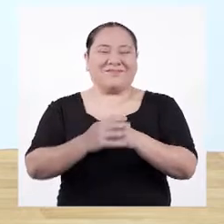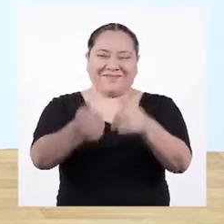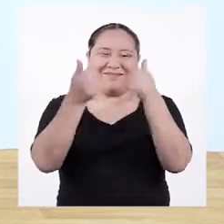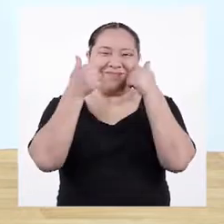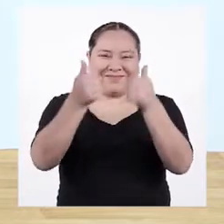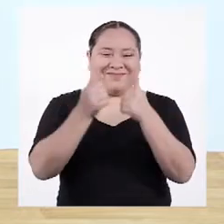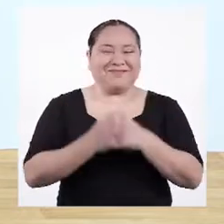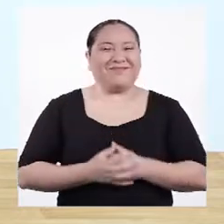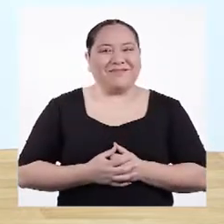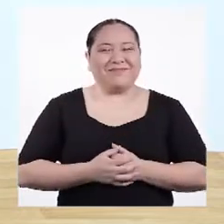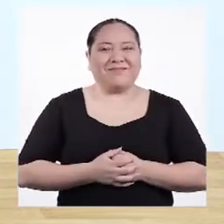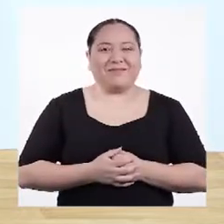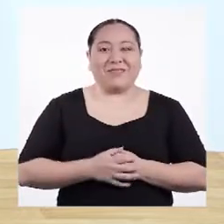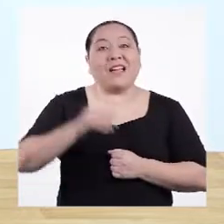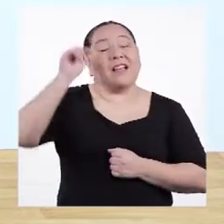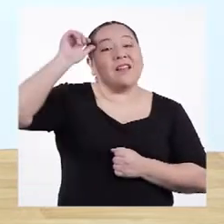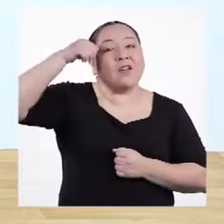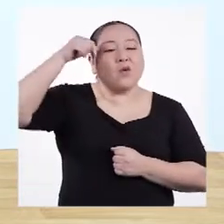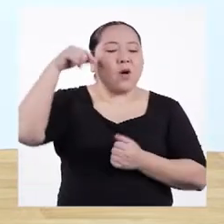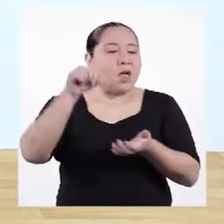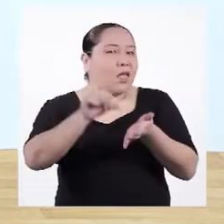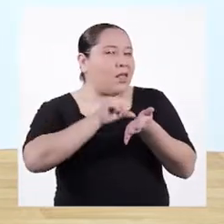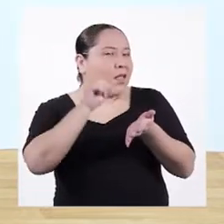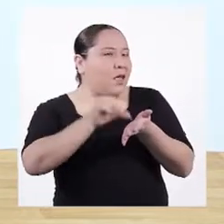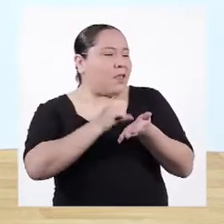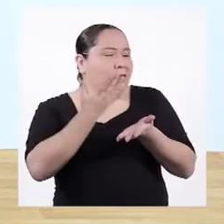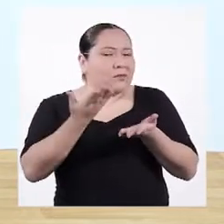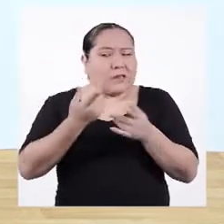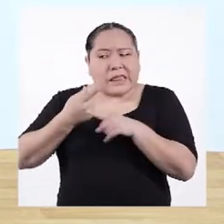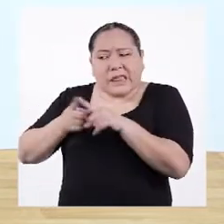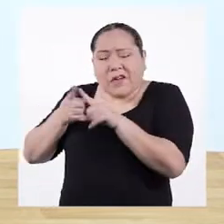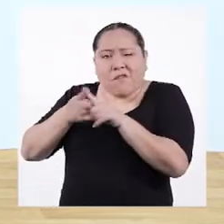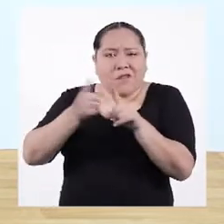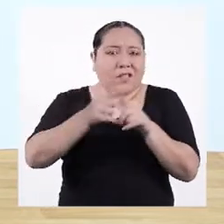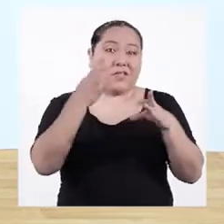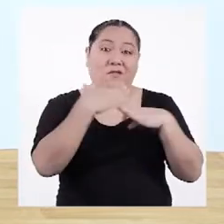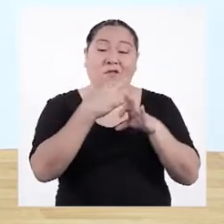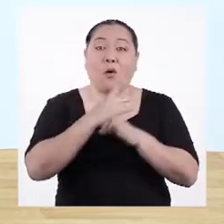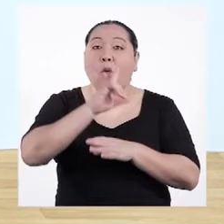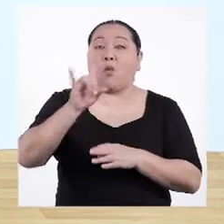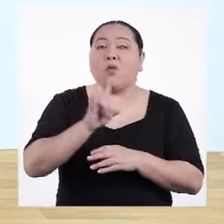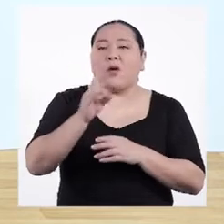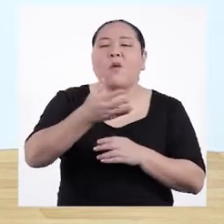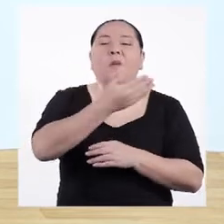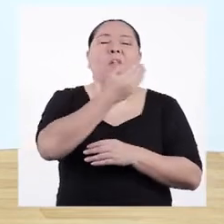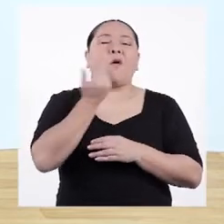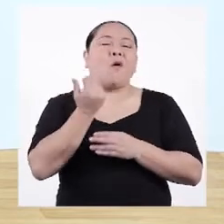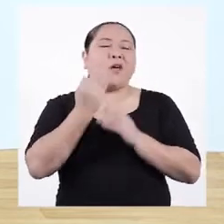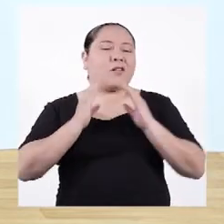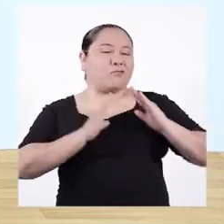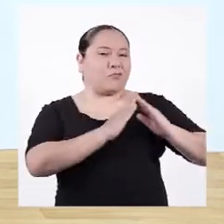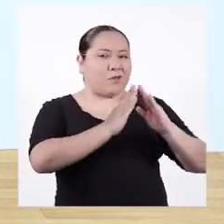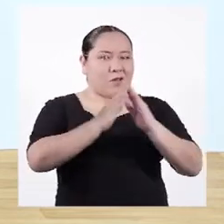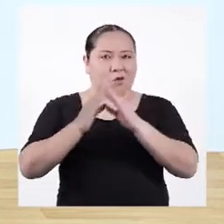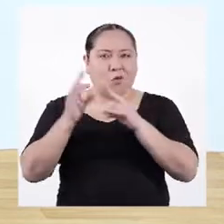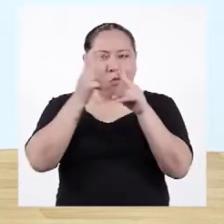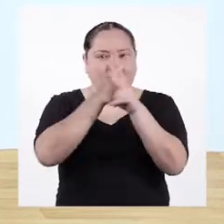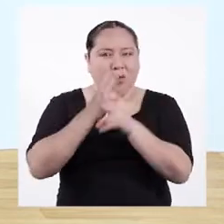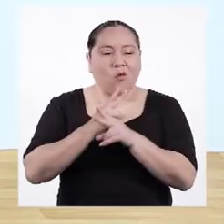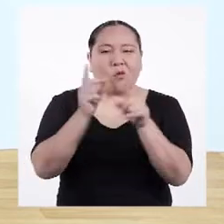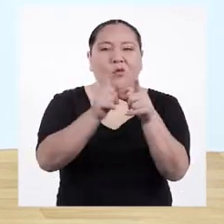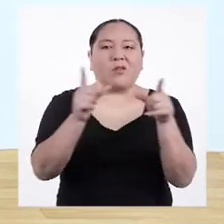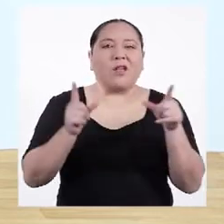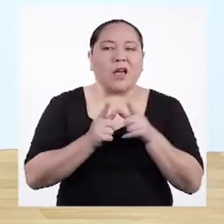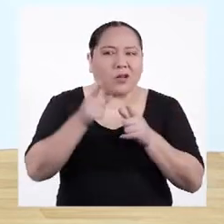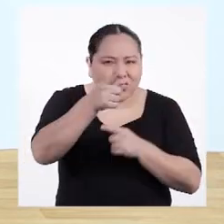Eso es, muy bien. Recuerden que el arte viene de distintas maneras y podemos usarlo para mejorar nuestro barrio y cuidar los espacios que